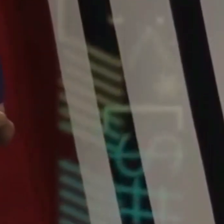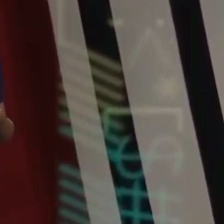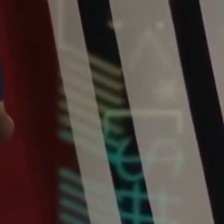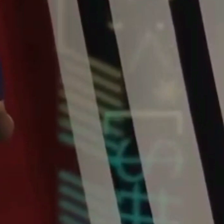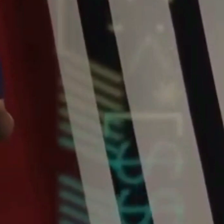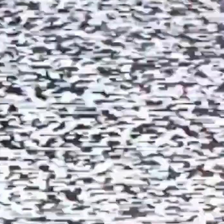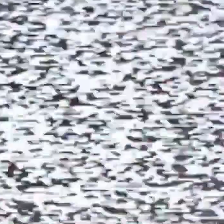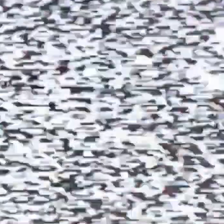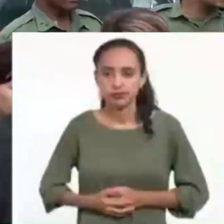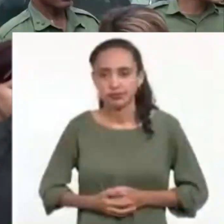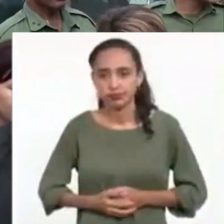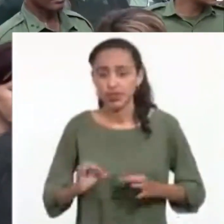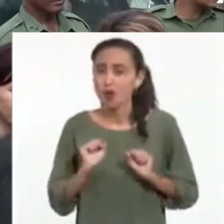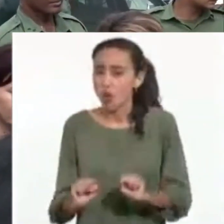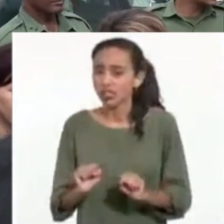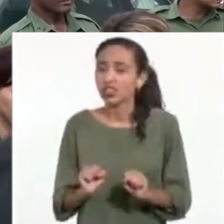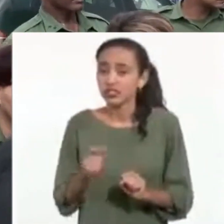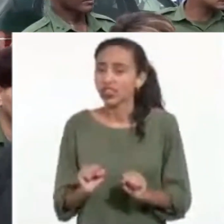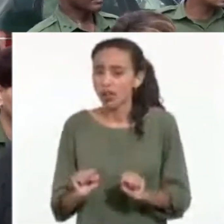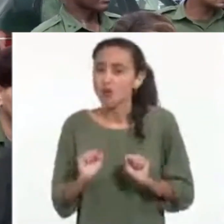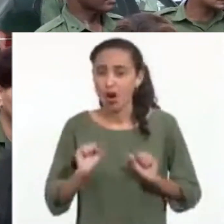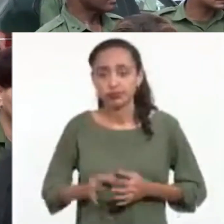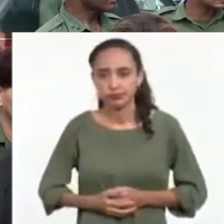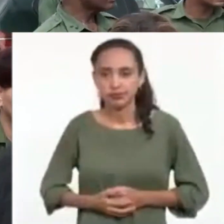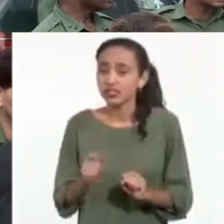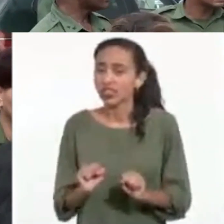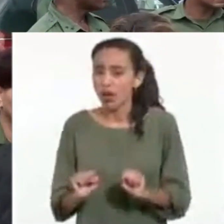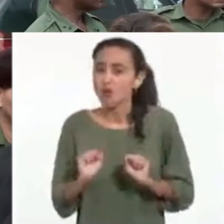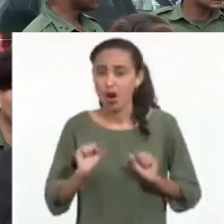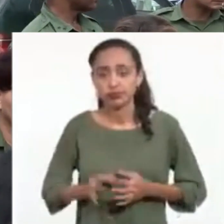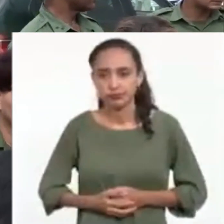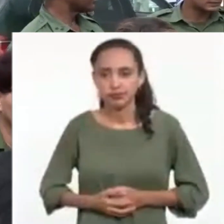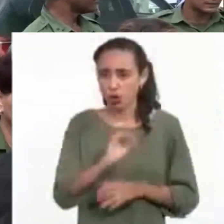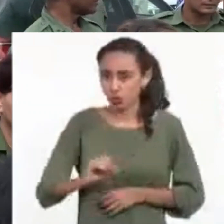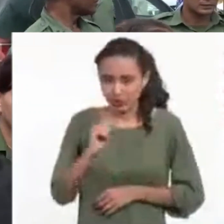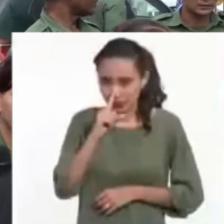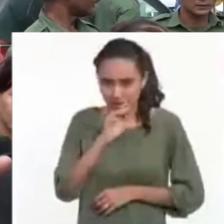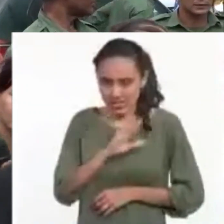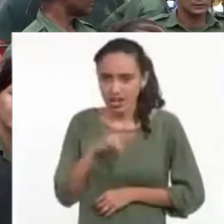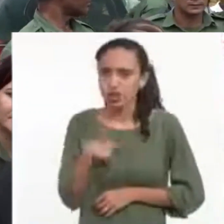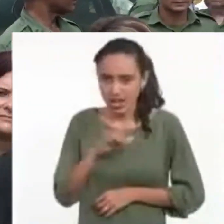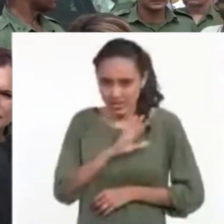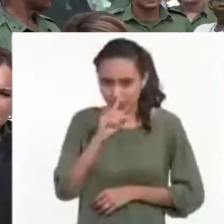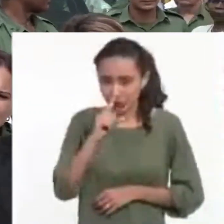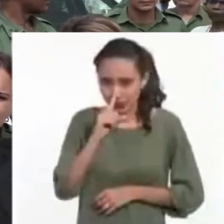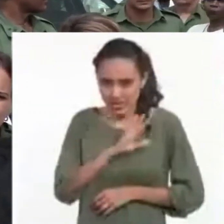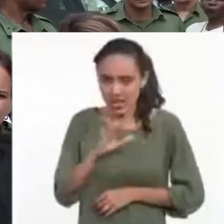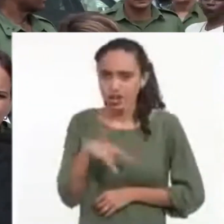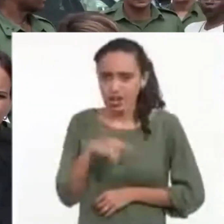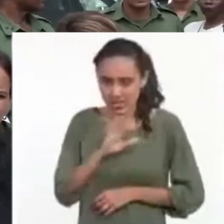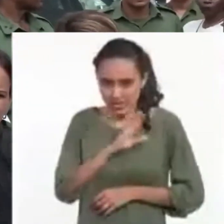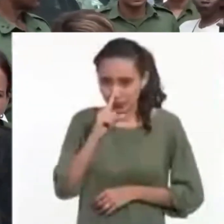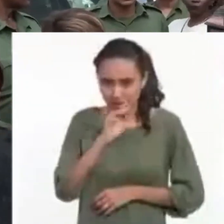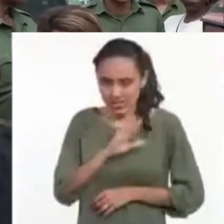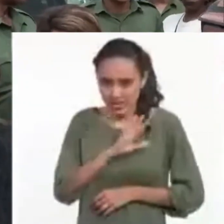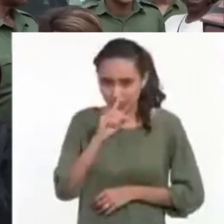avanza y es... Independientemente que fue muy fuerte, yo creo que cuando termine el mes de octubre vamos a estar restablecidos lo fundamental